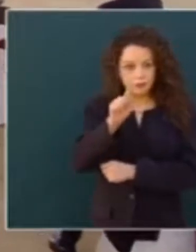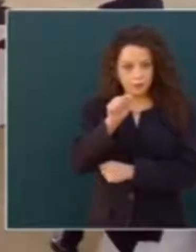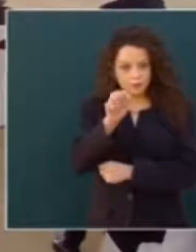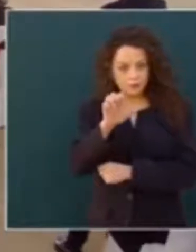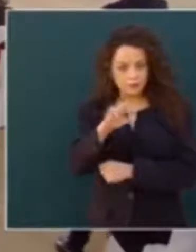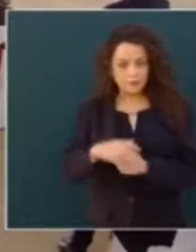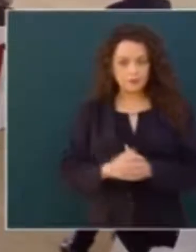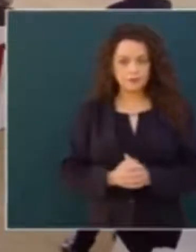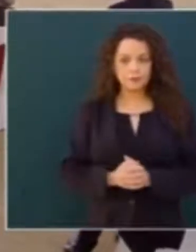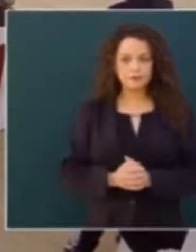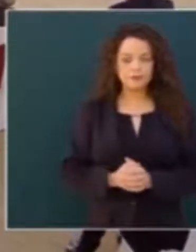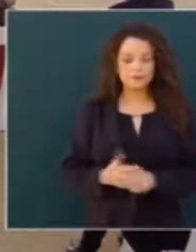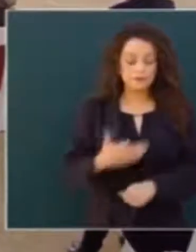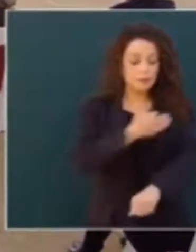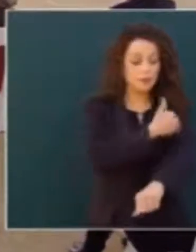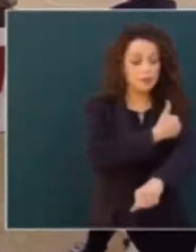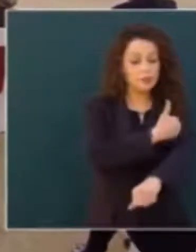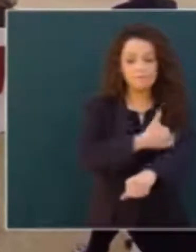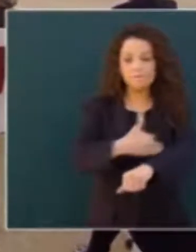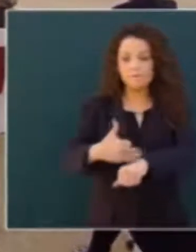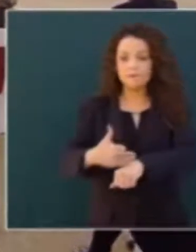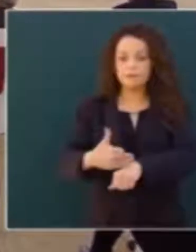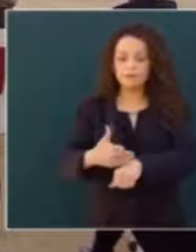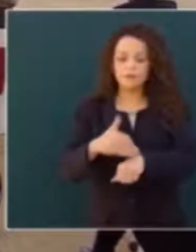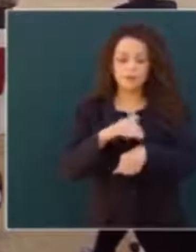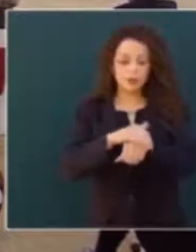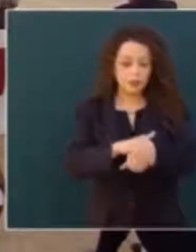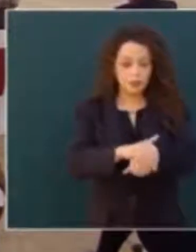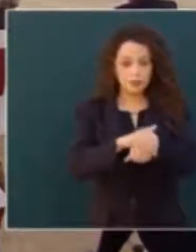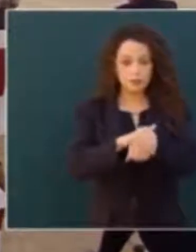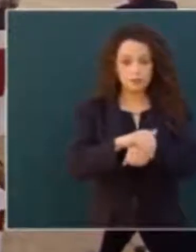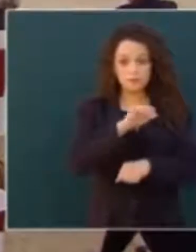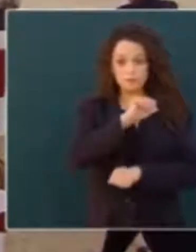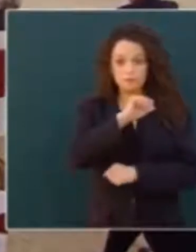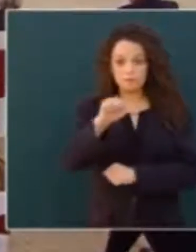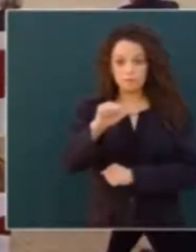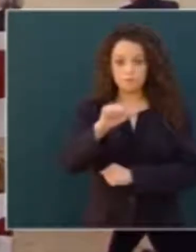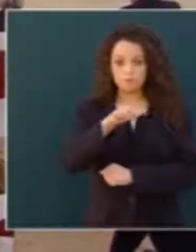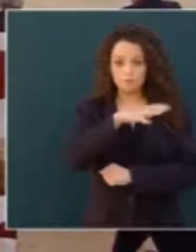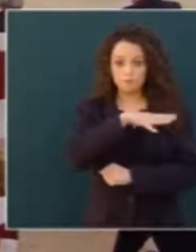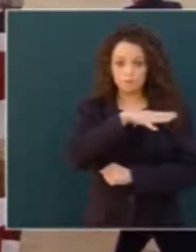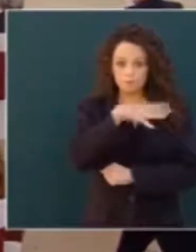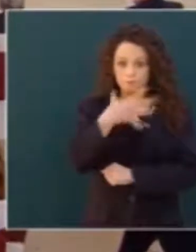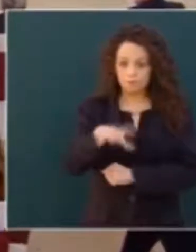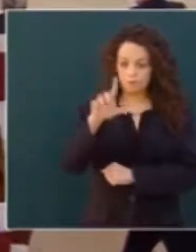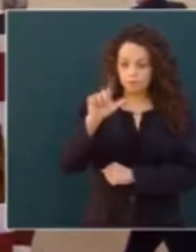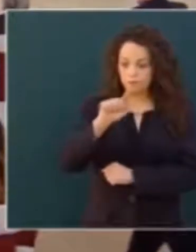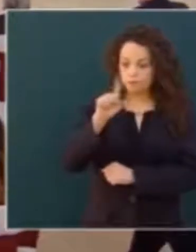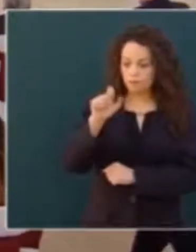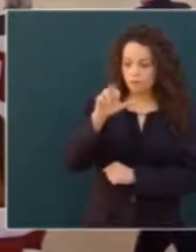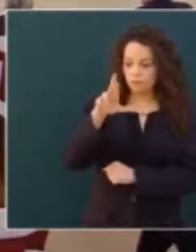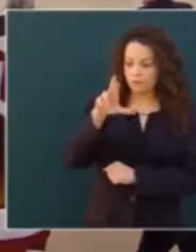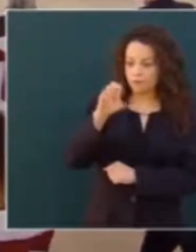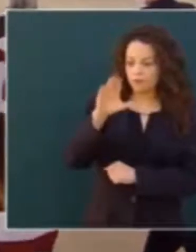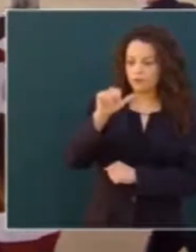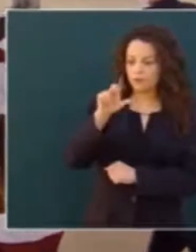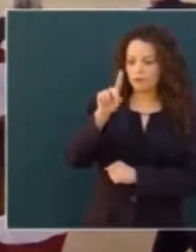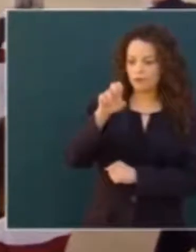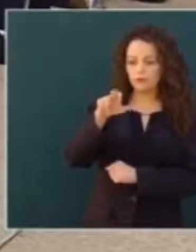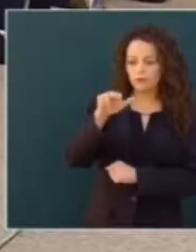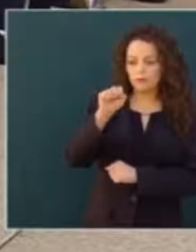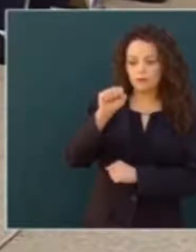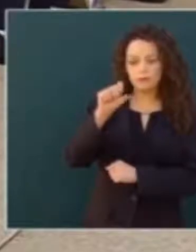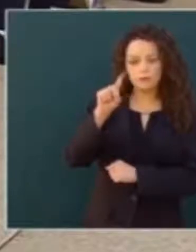familiares, amigos del general Lázaro Cárdenas del Río, amigas, amigos